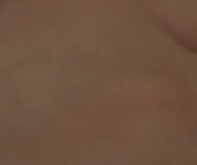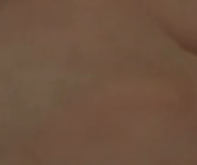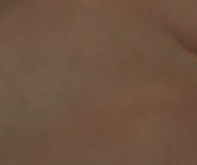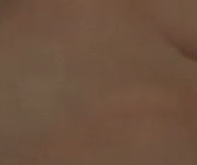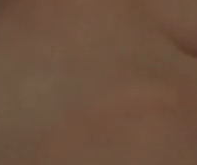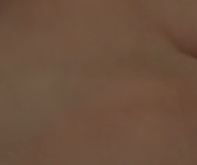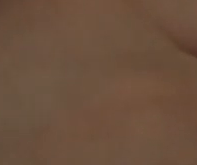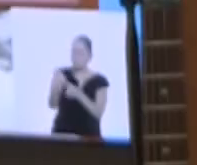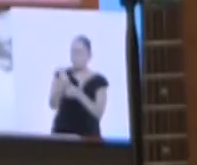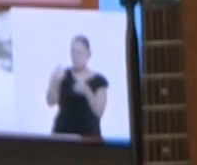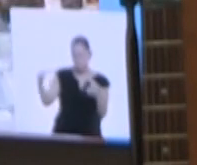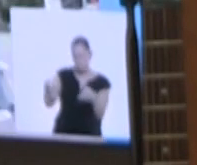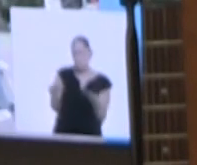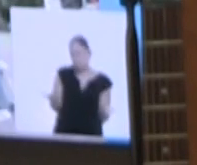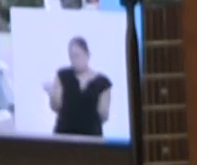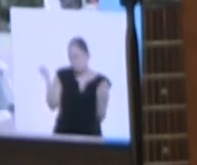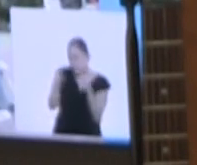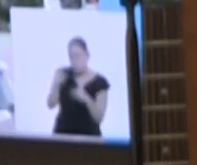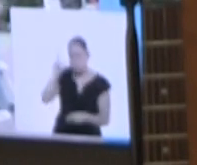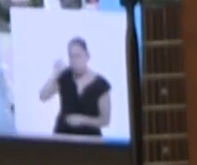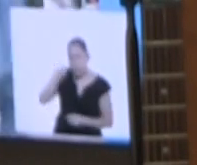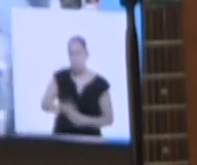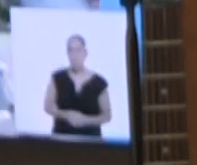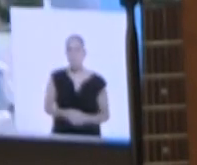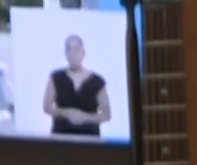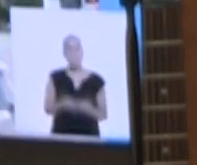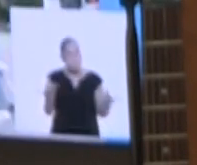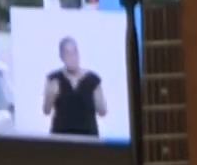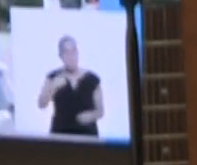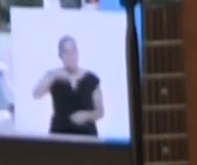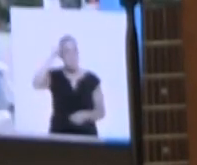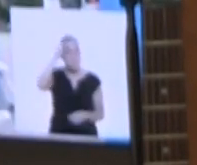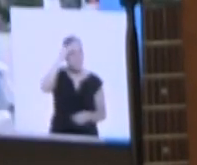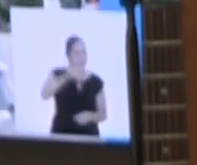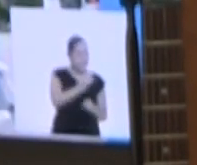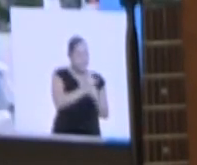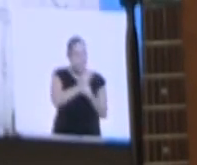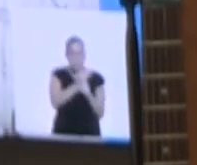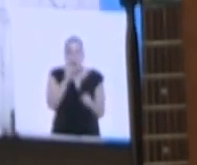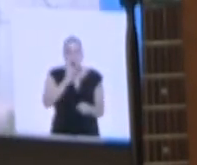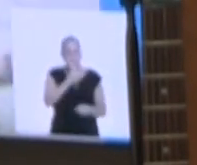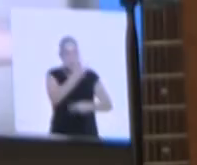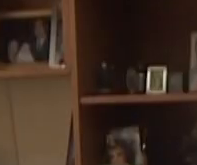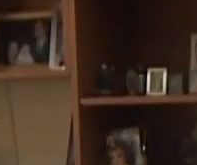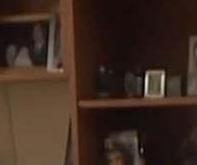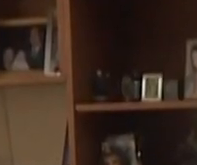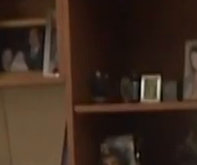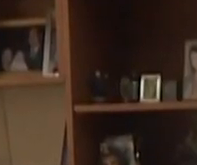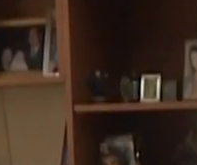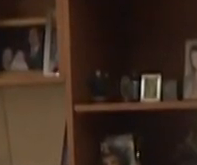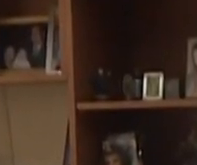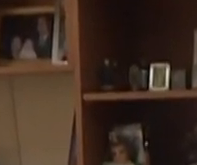harán aquellas instituciones educativas que así lo deseen y con un programa escalonado de asistencia de alumnos. Luis